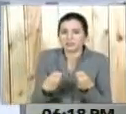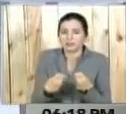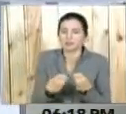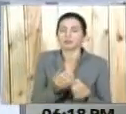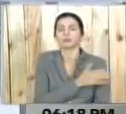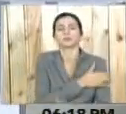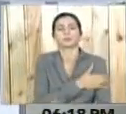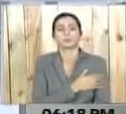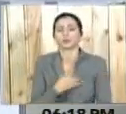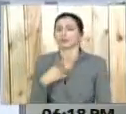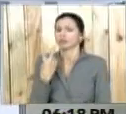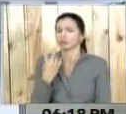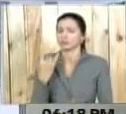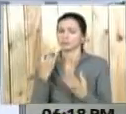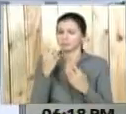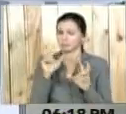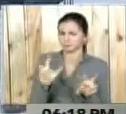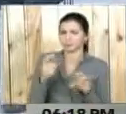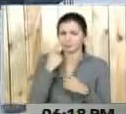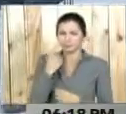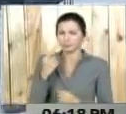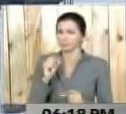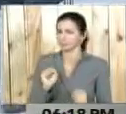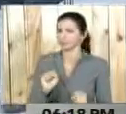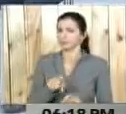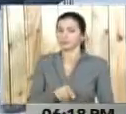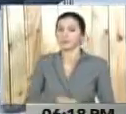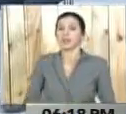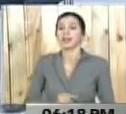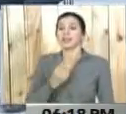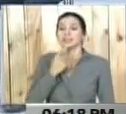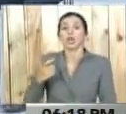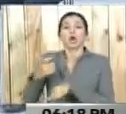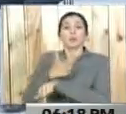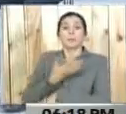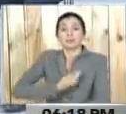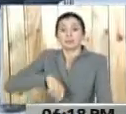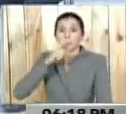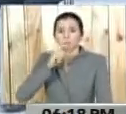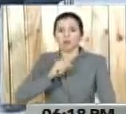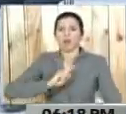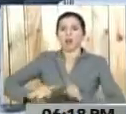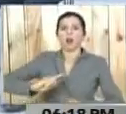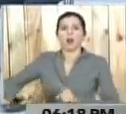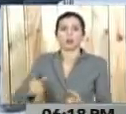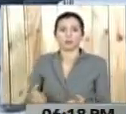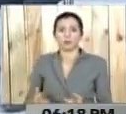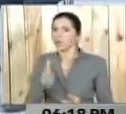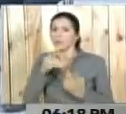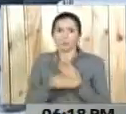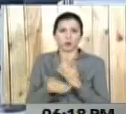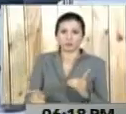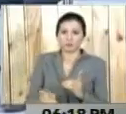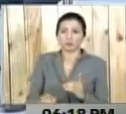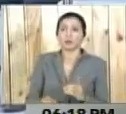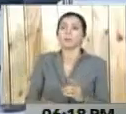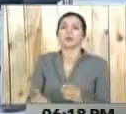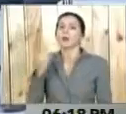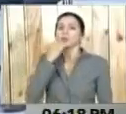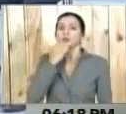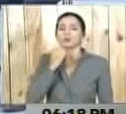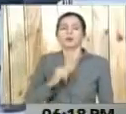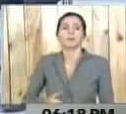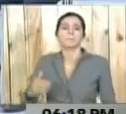llaman mucho la atención. Una, que ellos siguen llamando dictadura al gobierno de Nicolás Maduro, digan que les robaron el revocatorio. Y la